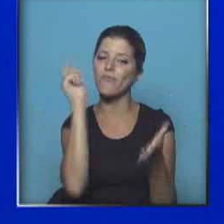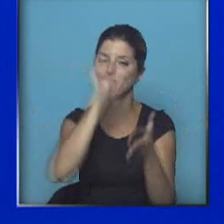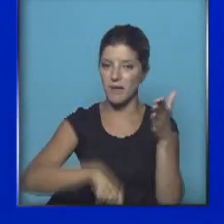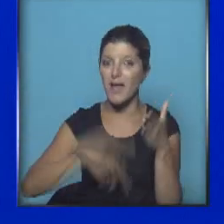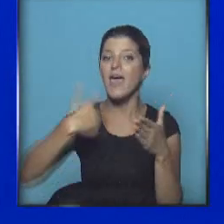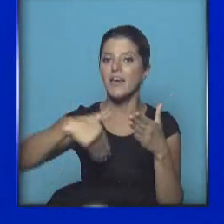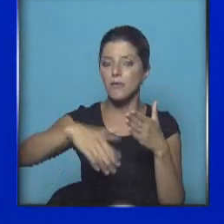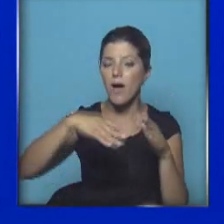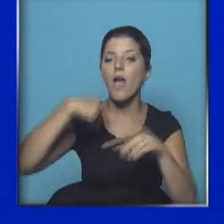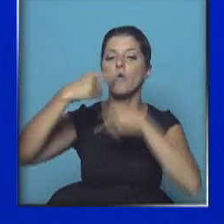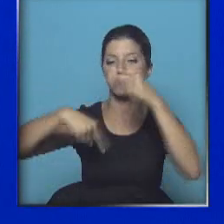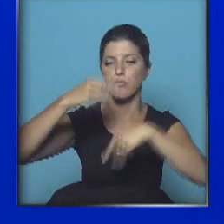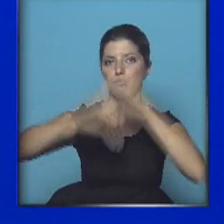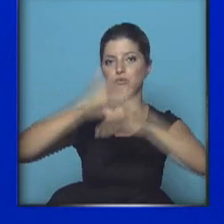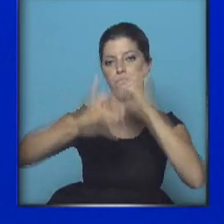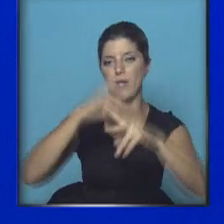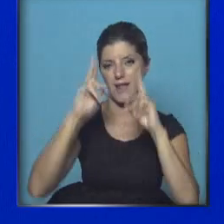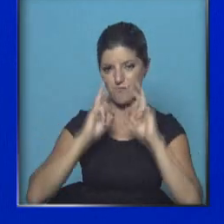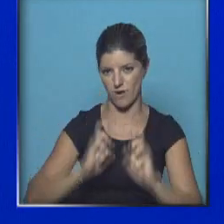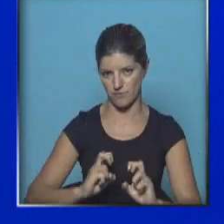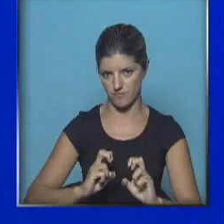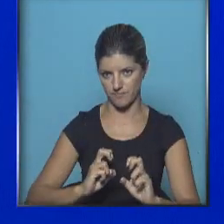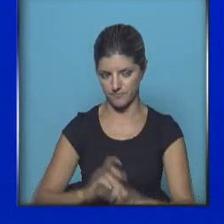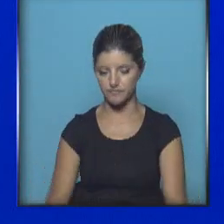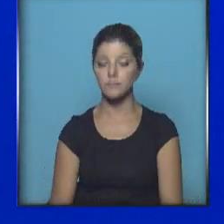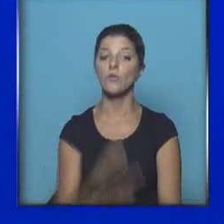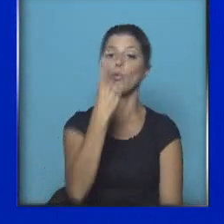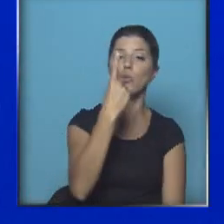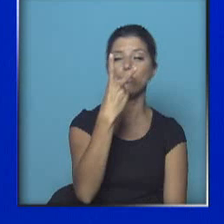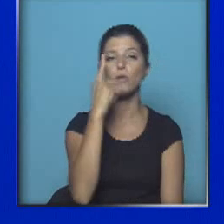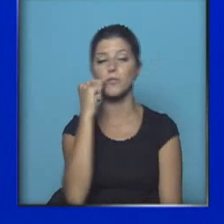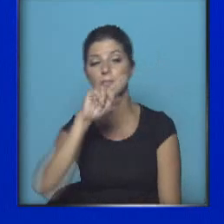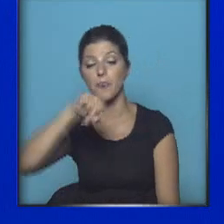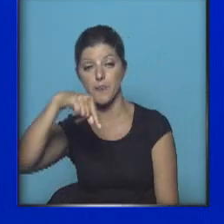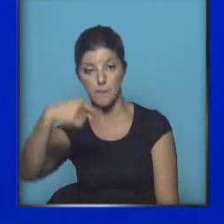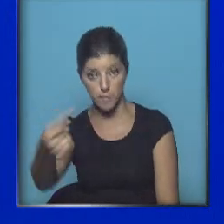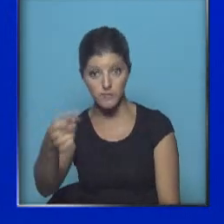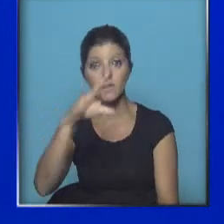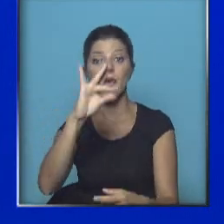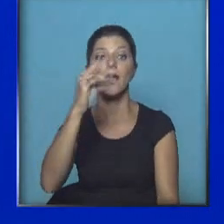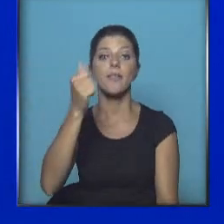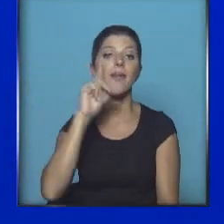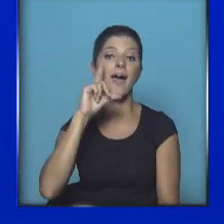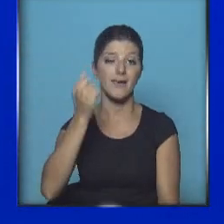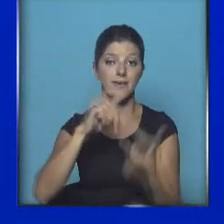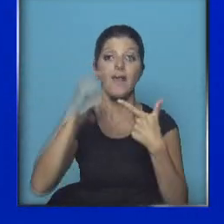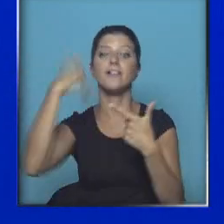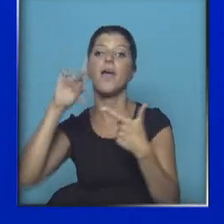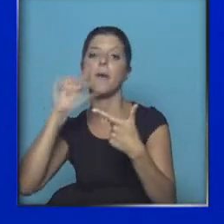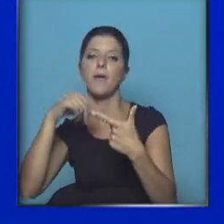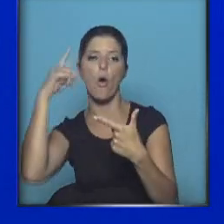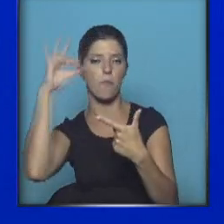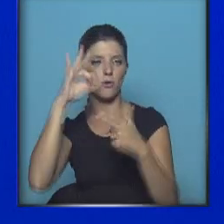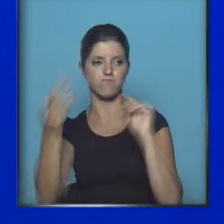poder destrabar la causa. Uno o dos días después, la dirigencia de la DAIA y de la AMIA cambian de opinión